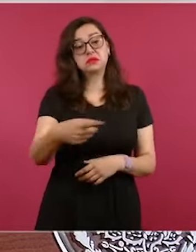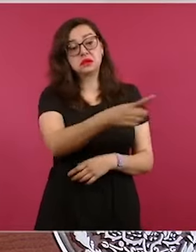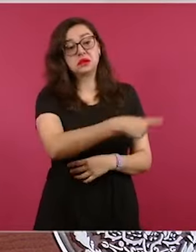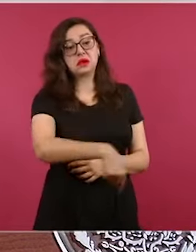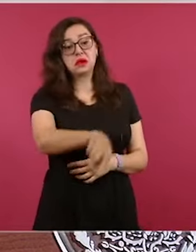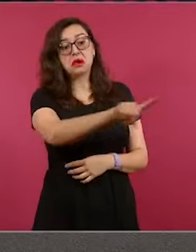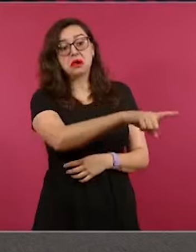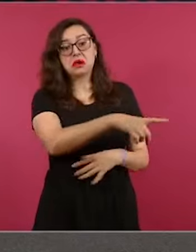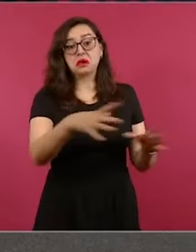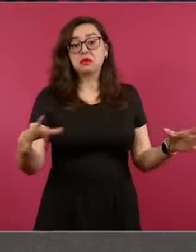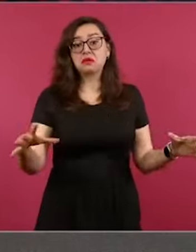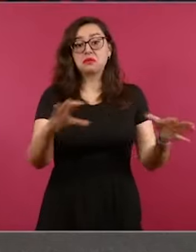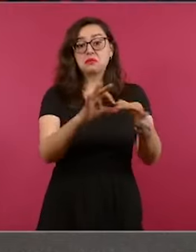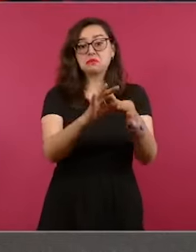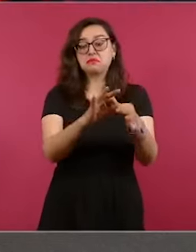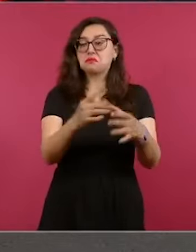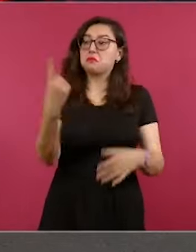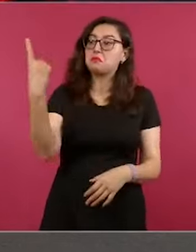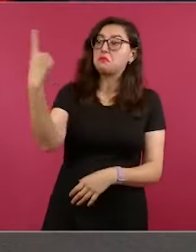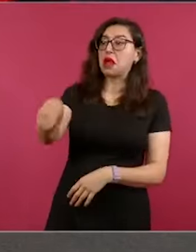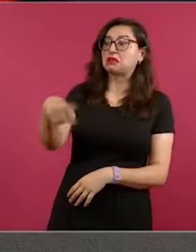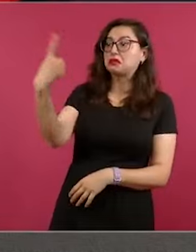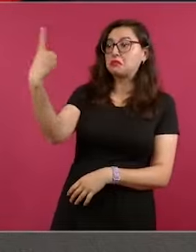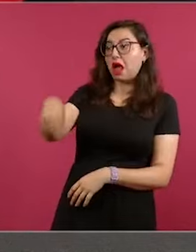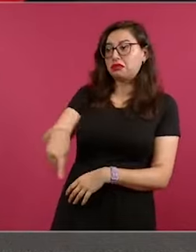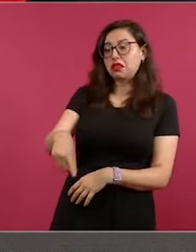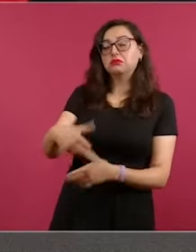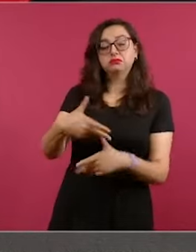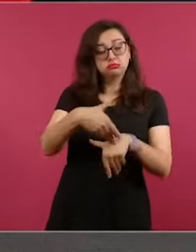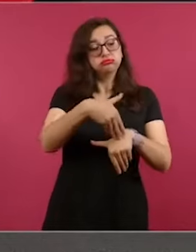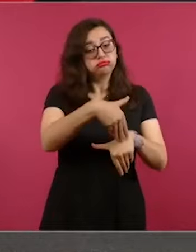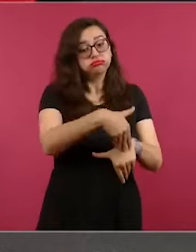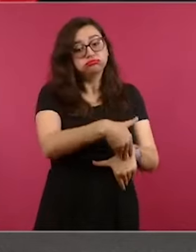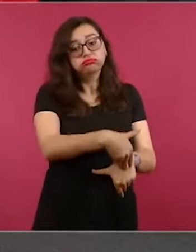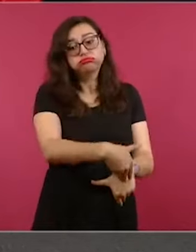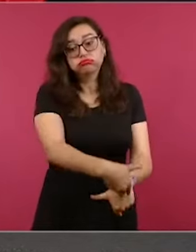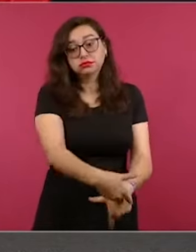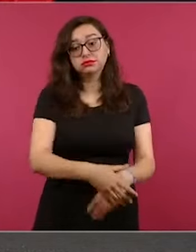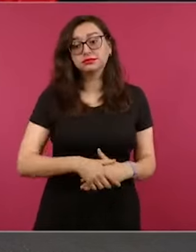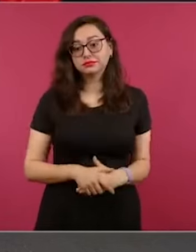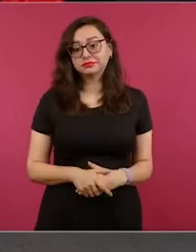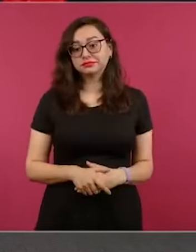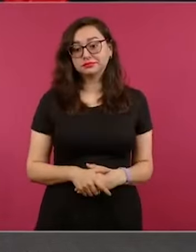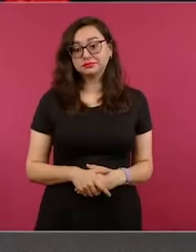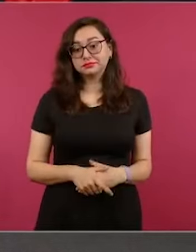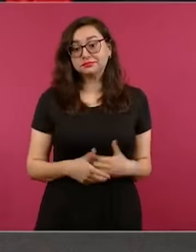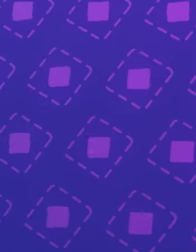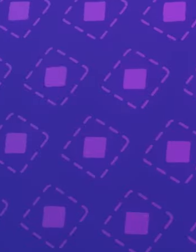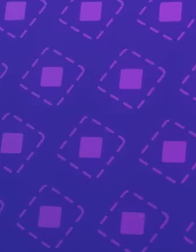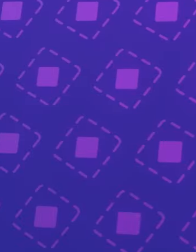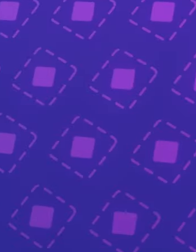servicio de las minorías para primer sistema de noticias reportó Carlos García